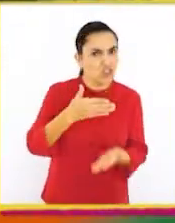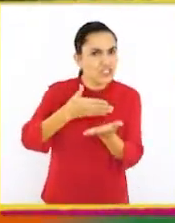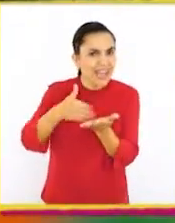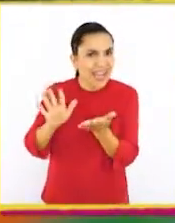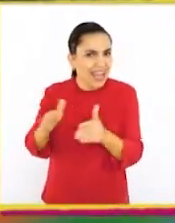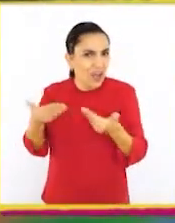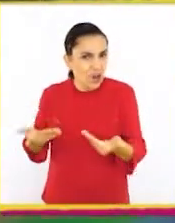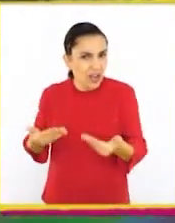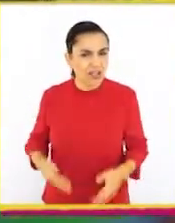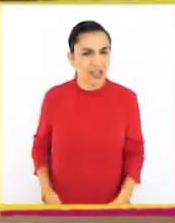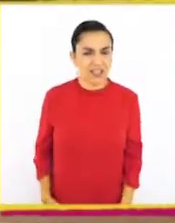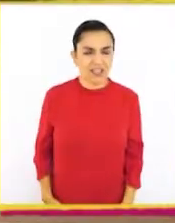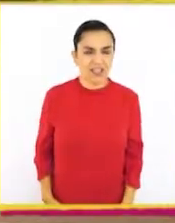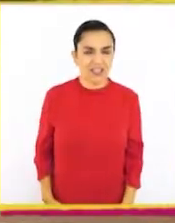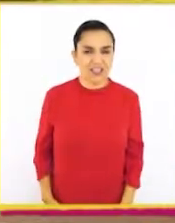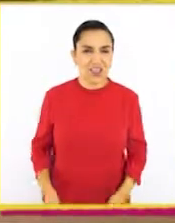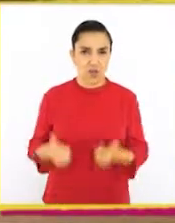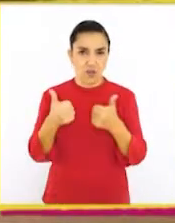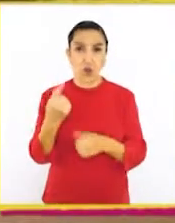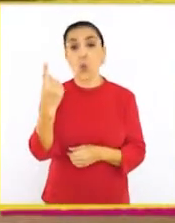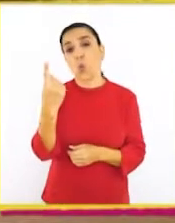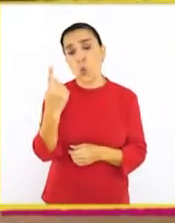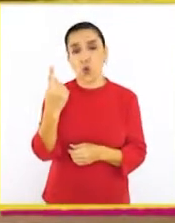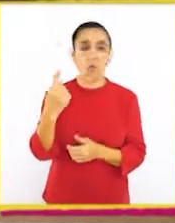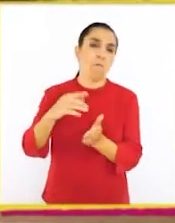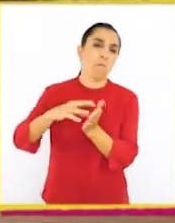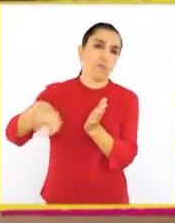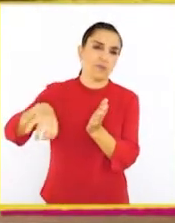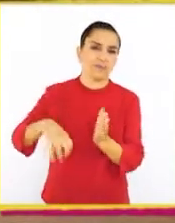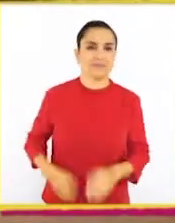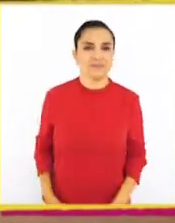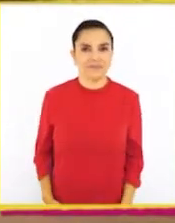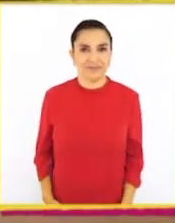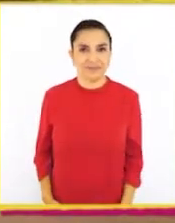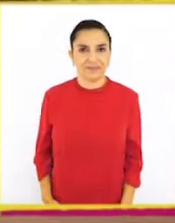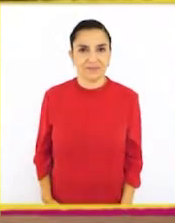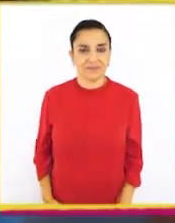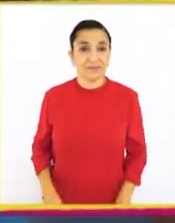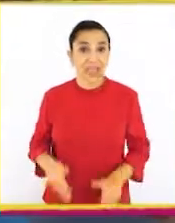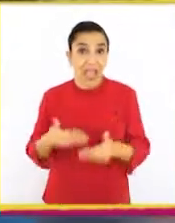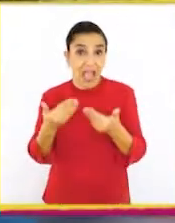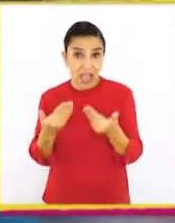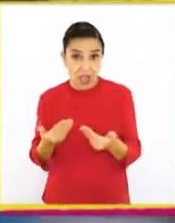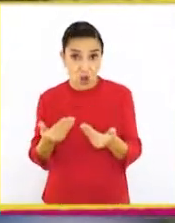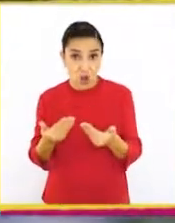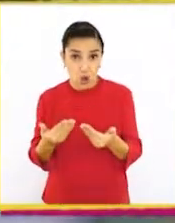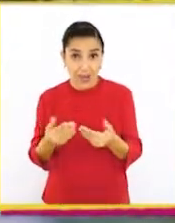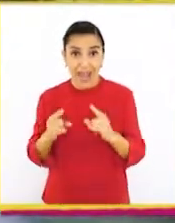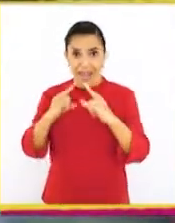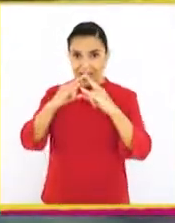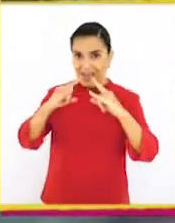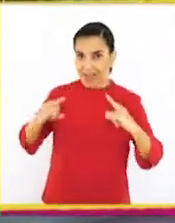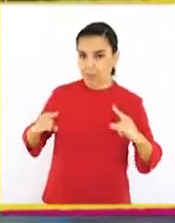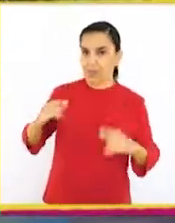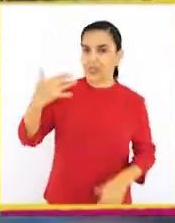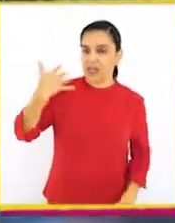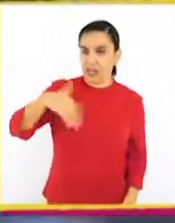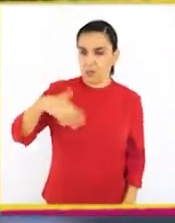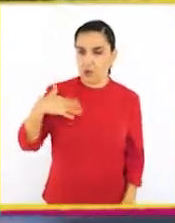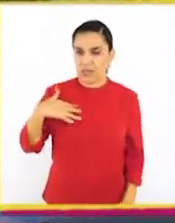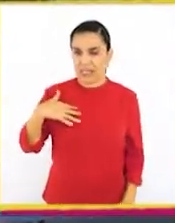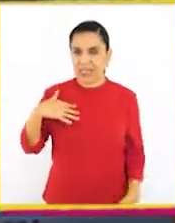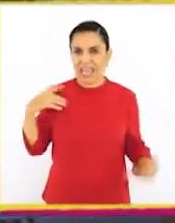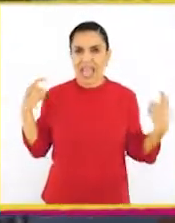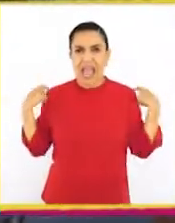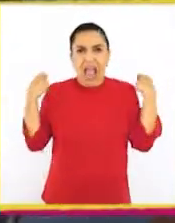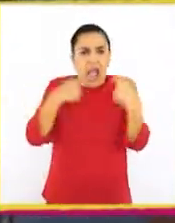más tenemos que sacar? ¡Muy bien! ¡Uno más! Ahora, para un camping es súper